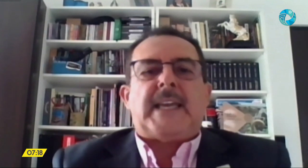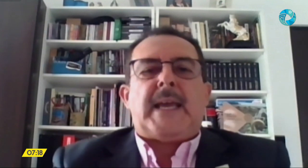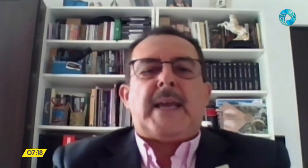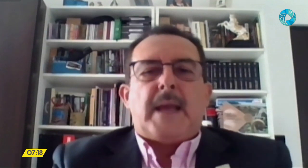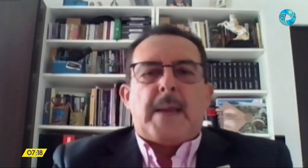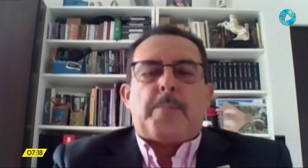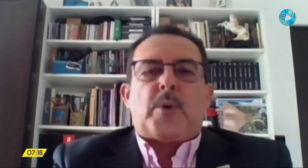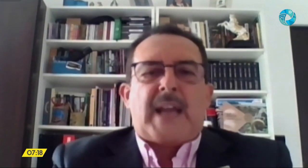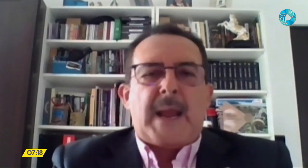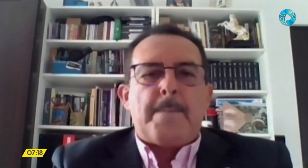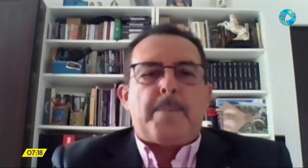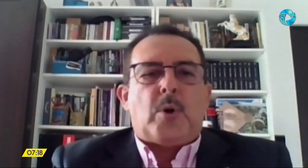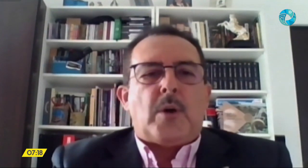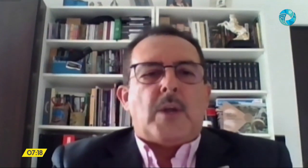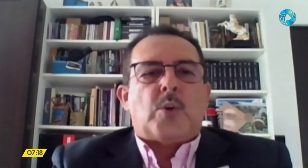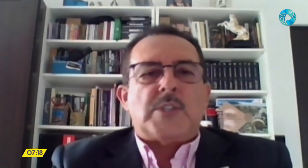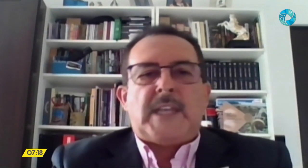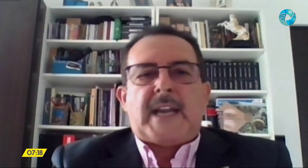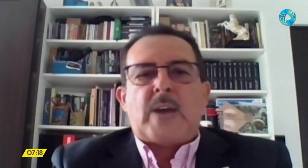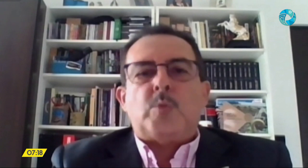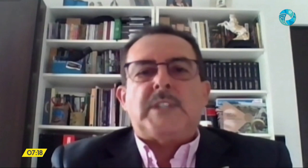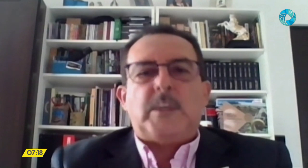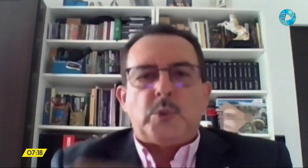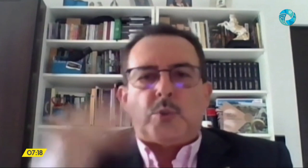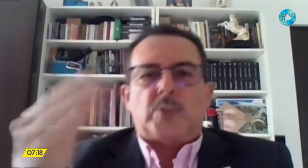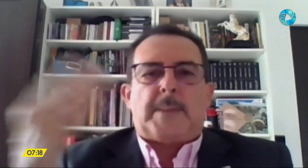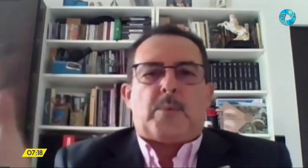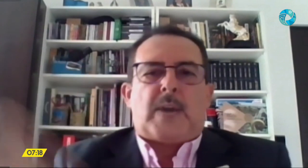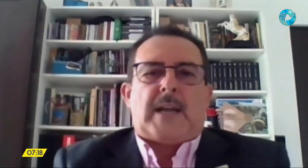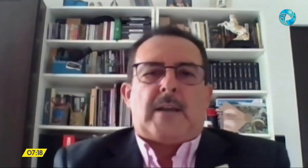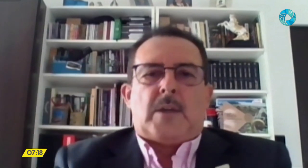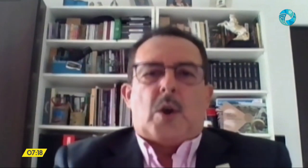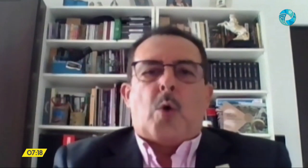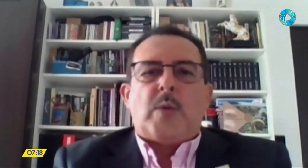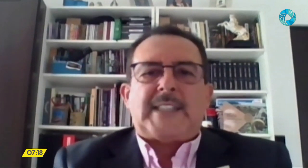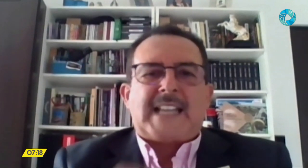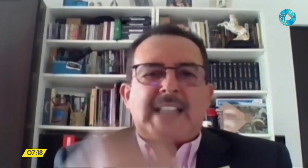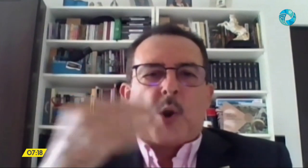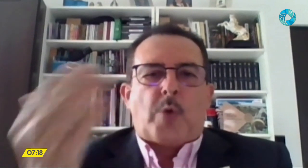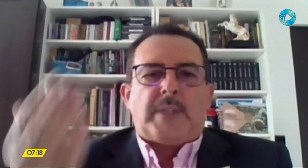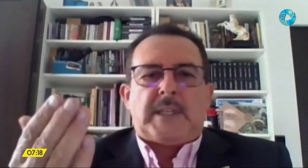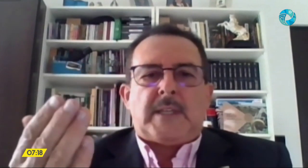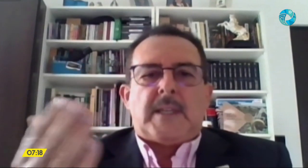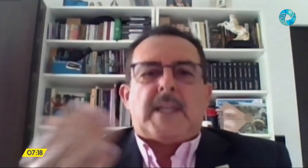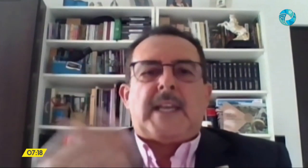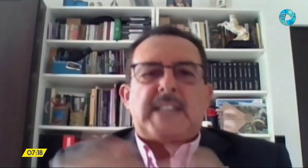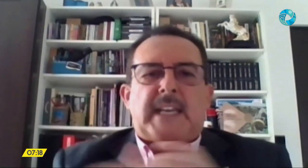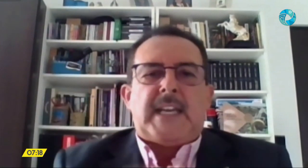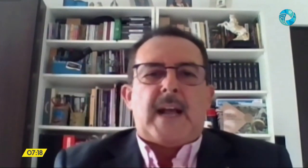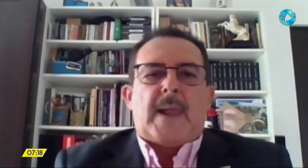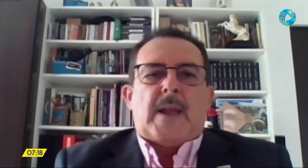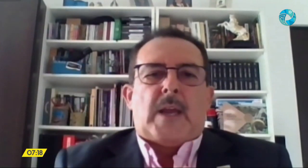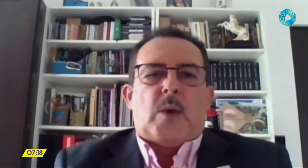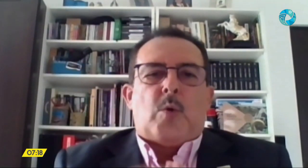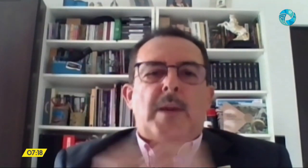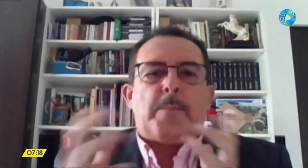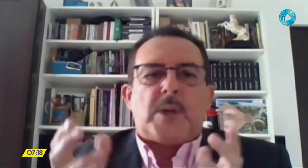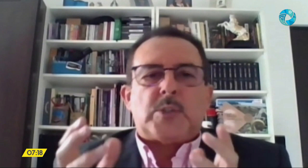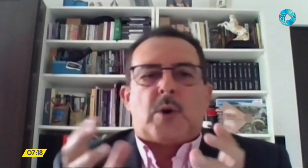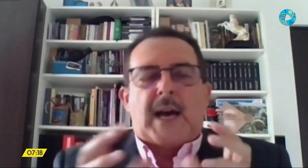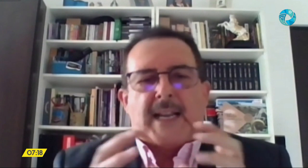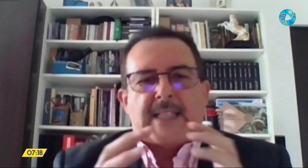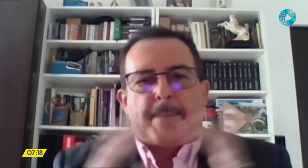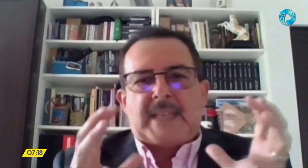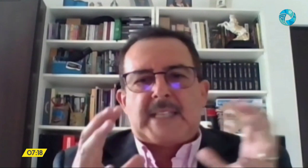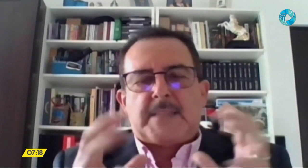de, por ejemplo, considerar un tributo temporal o una tasa COVID, que sería un impuesto a